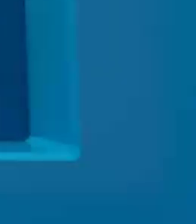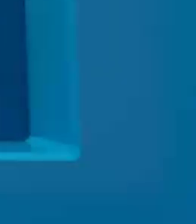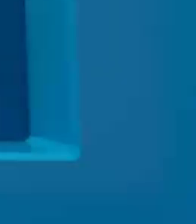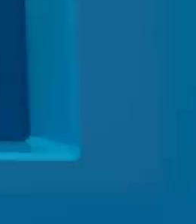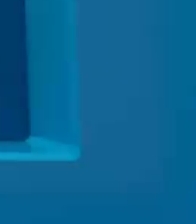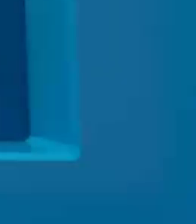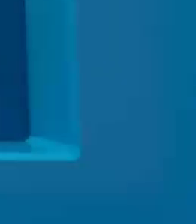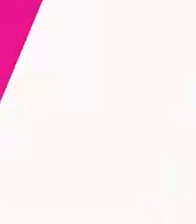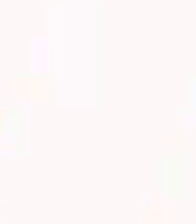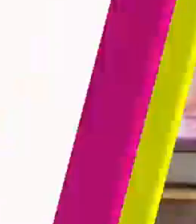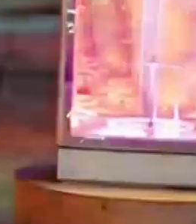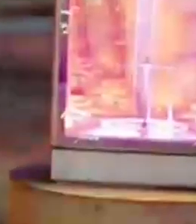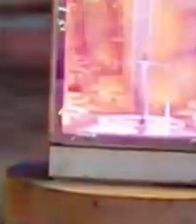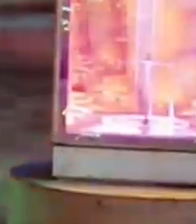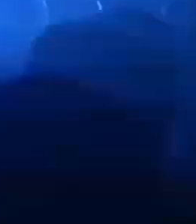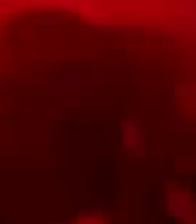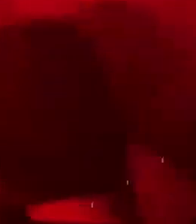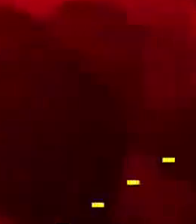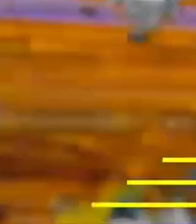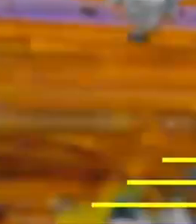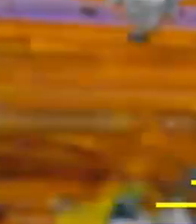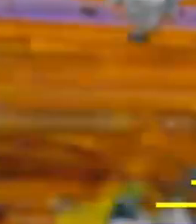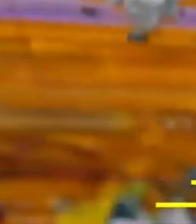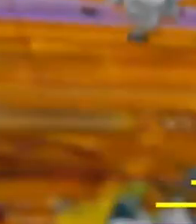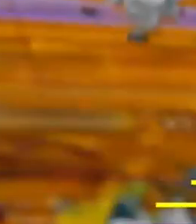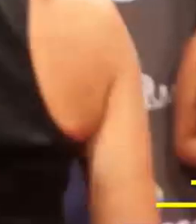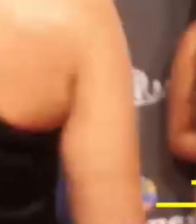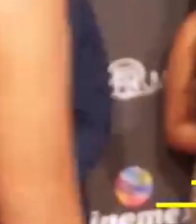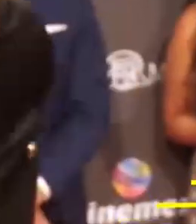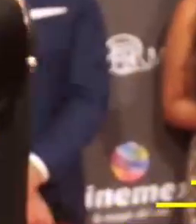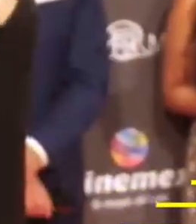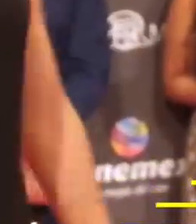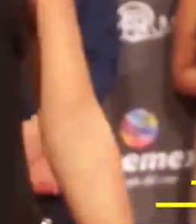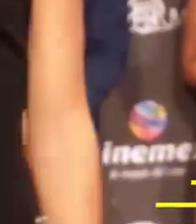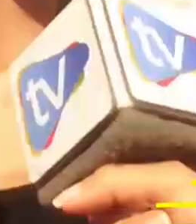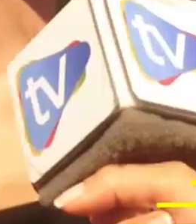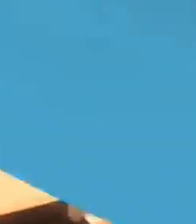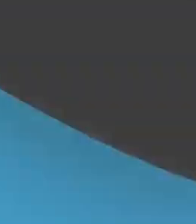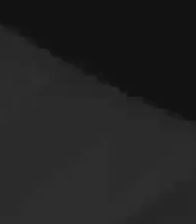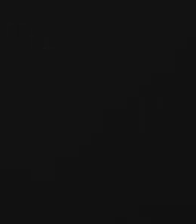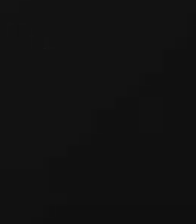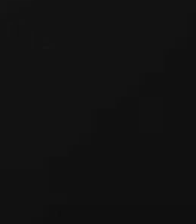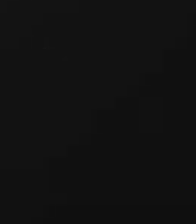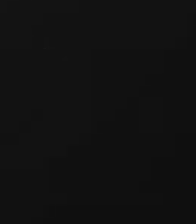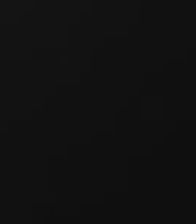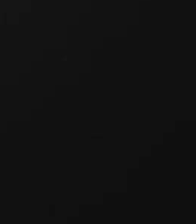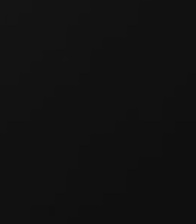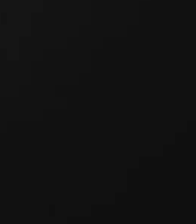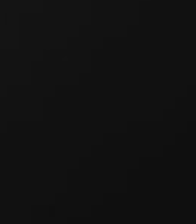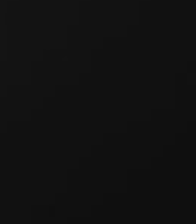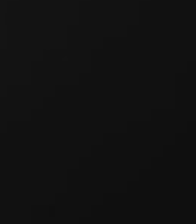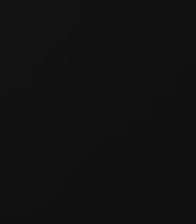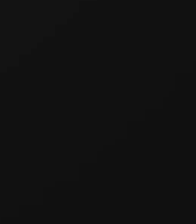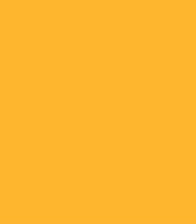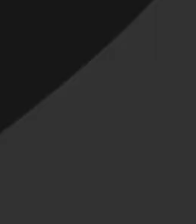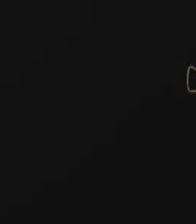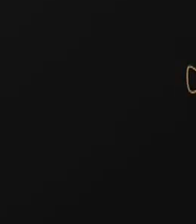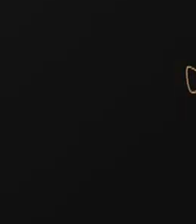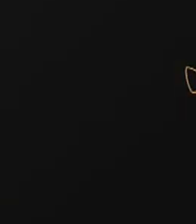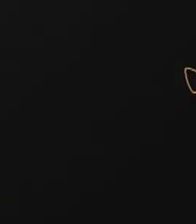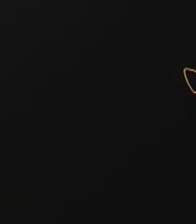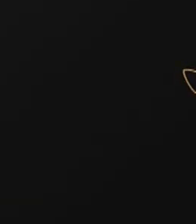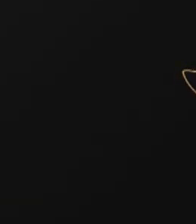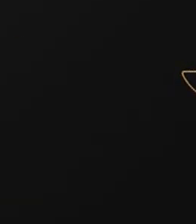Esto es Hola, ¿qué hace? De lunes a viernes a las 12:30 del día. Por Ecuador TV. Comparte